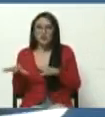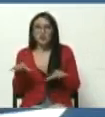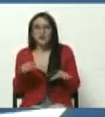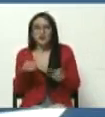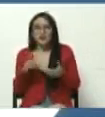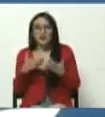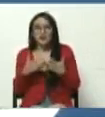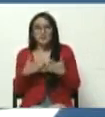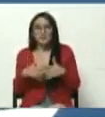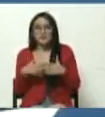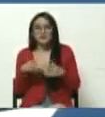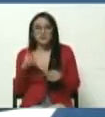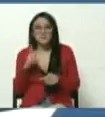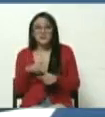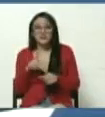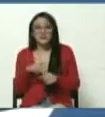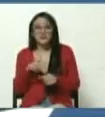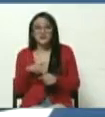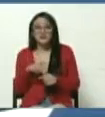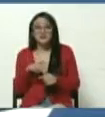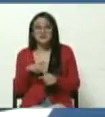PDVSA. Ahora,